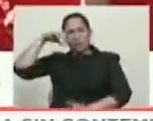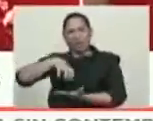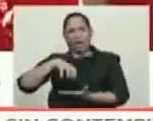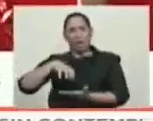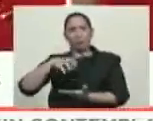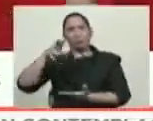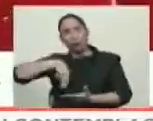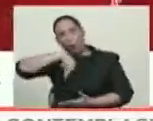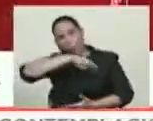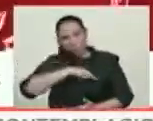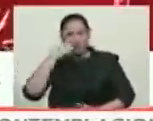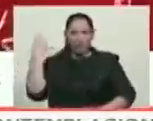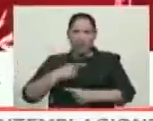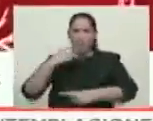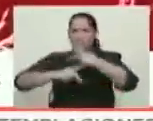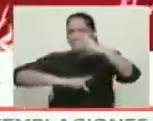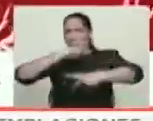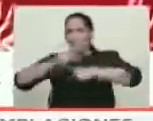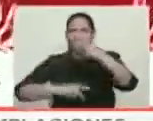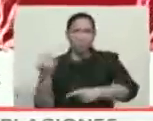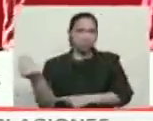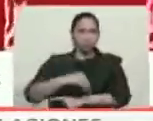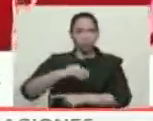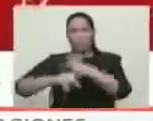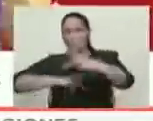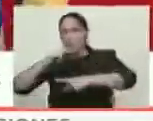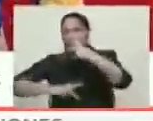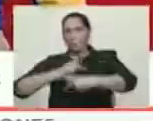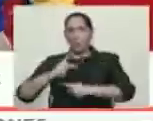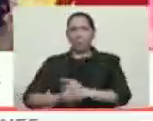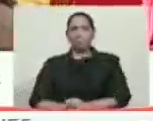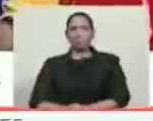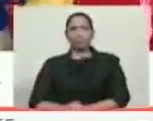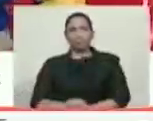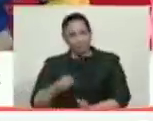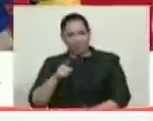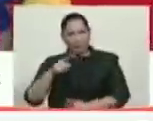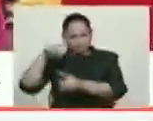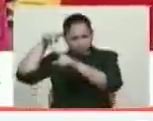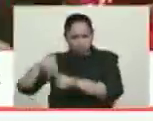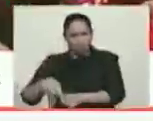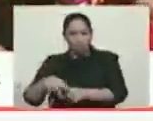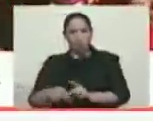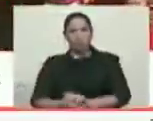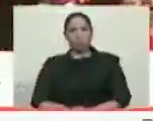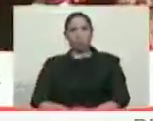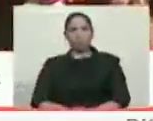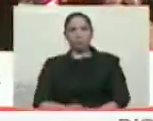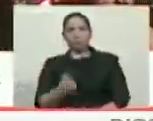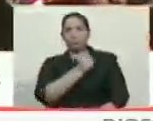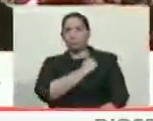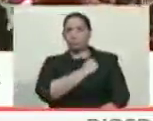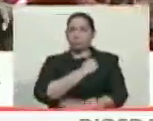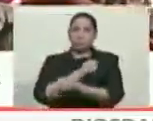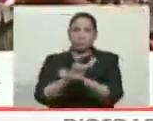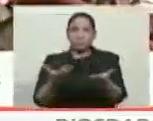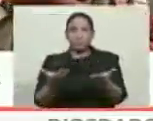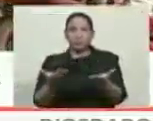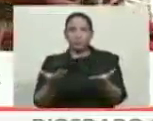es producir, producir y producir. Ahí los derrotaremos, compañeros y